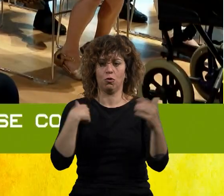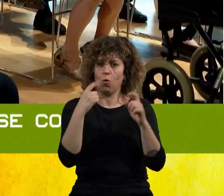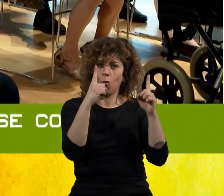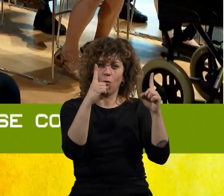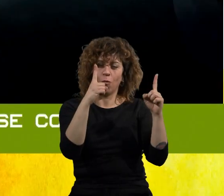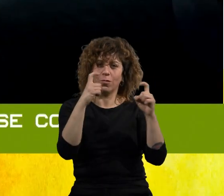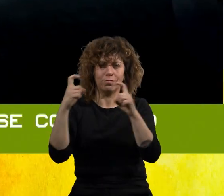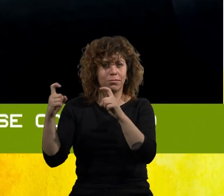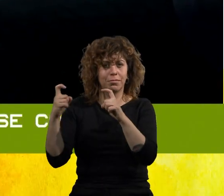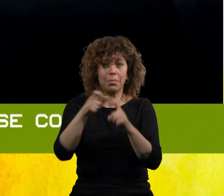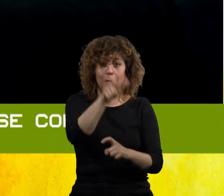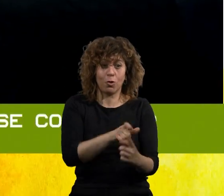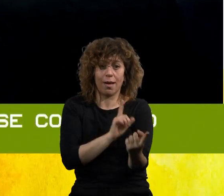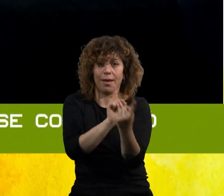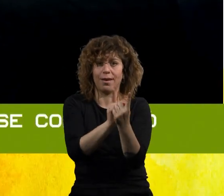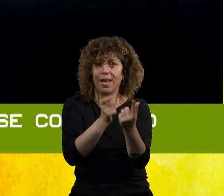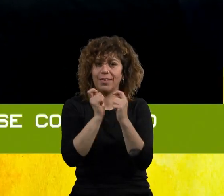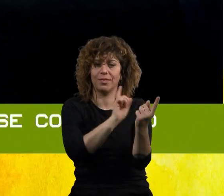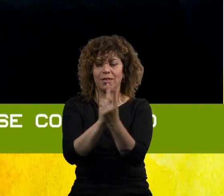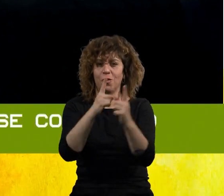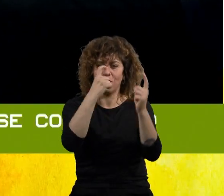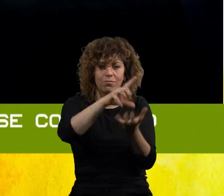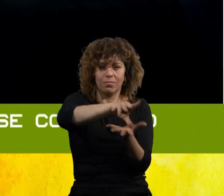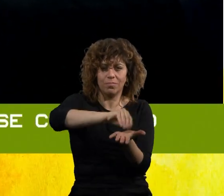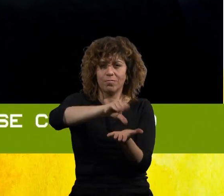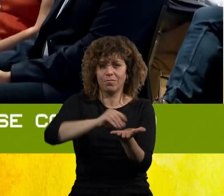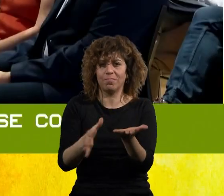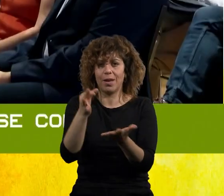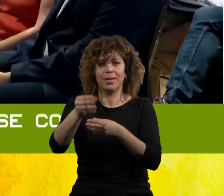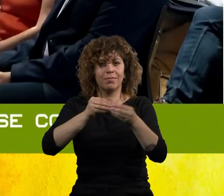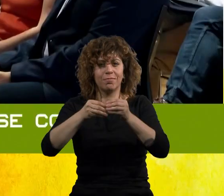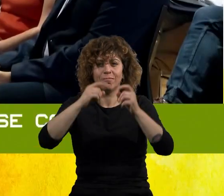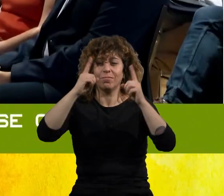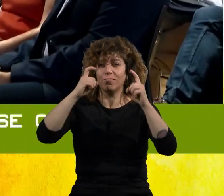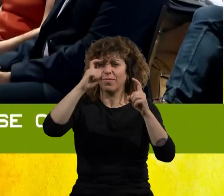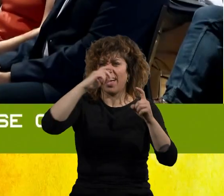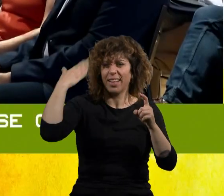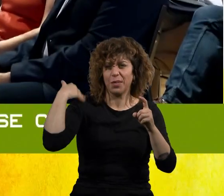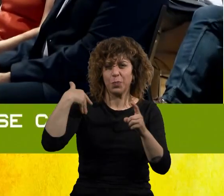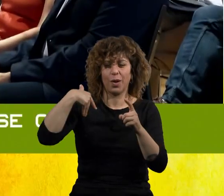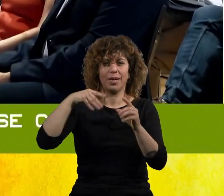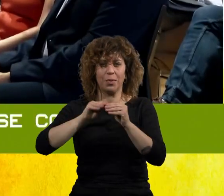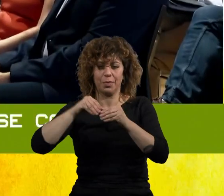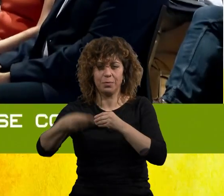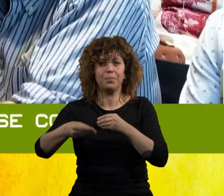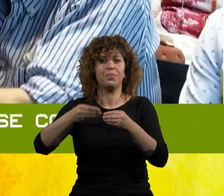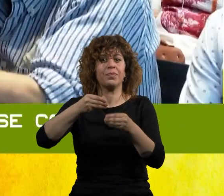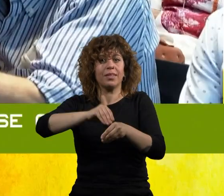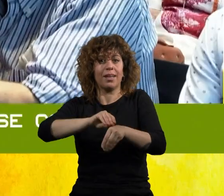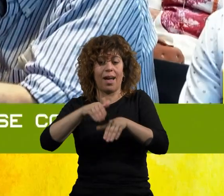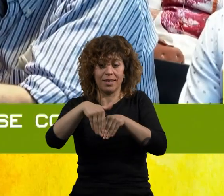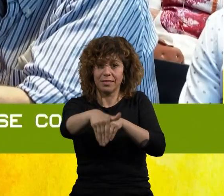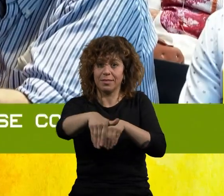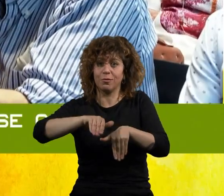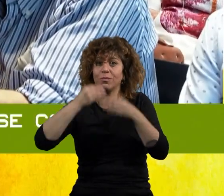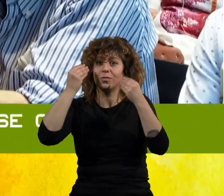todos los entrevistados. Y luego con material de fotografías antiguas, documentos del Archivo Histórico Provincial o de varios